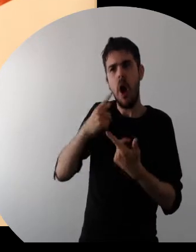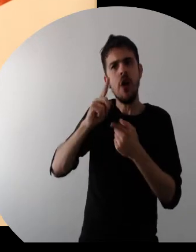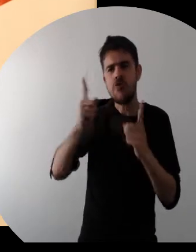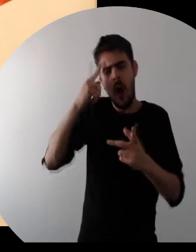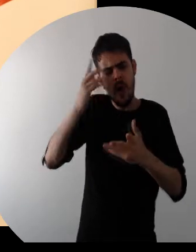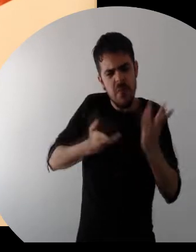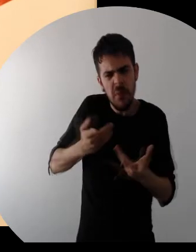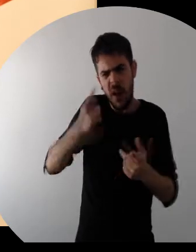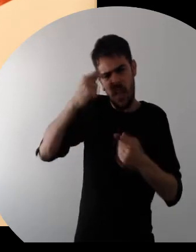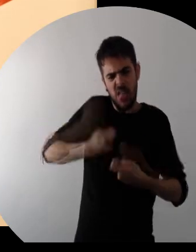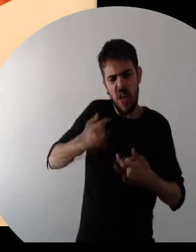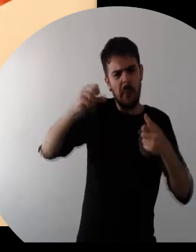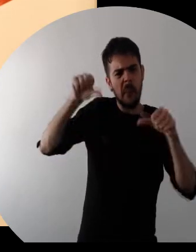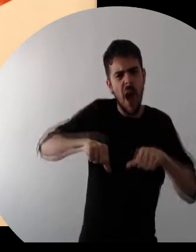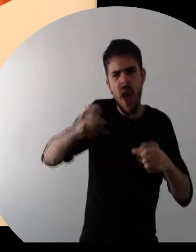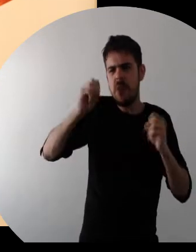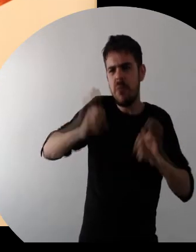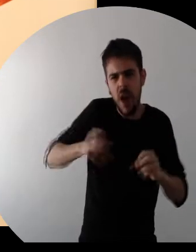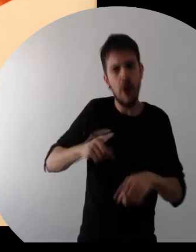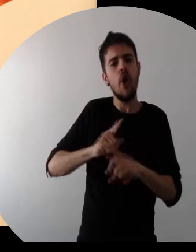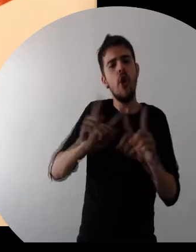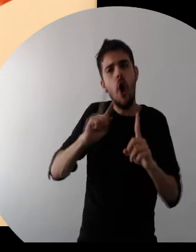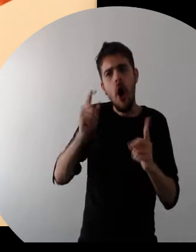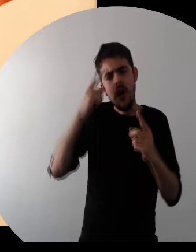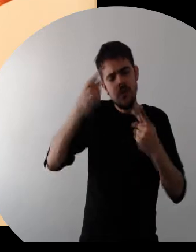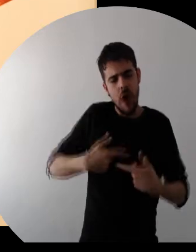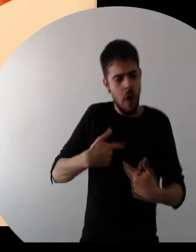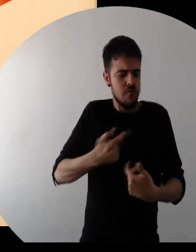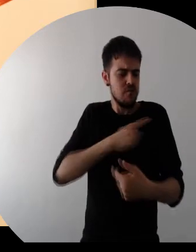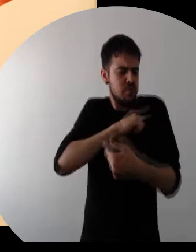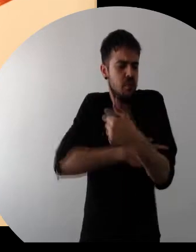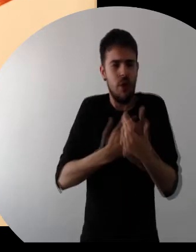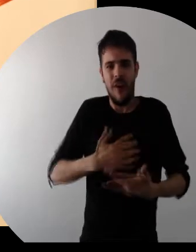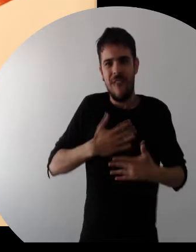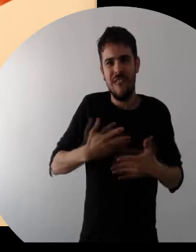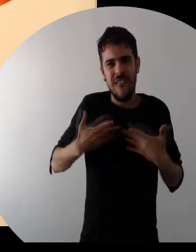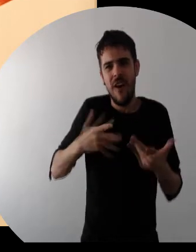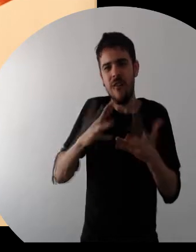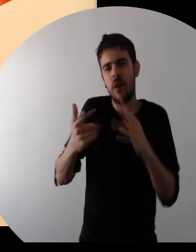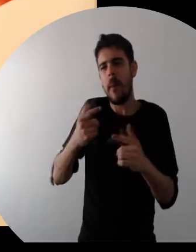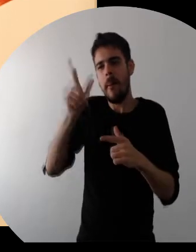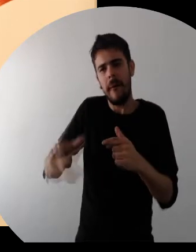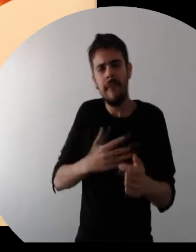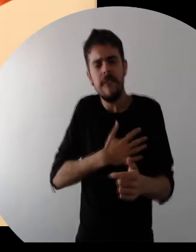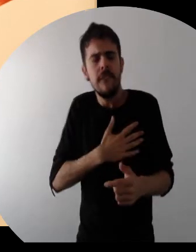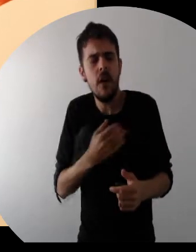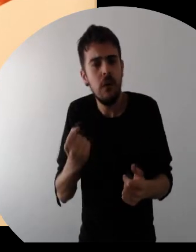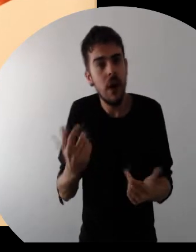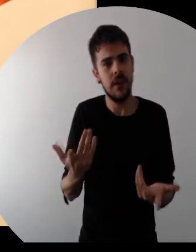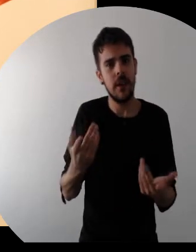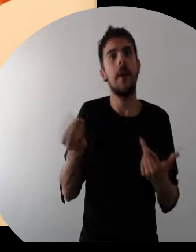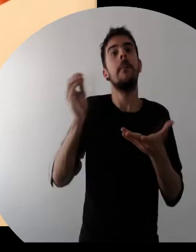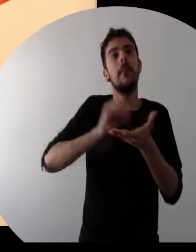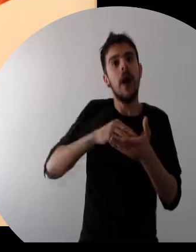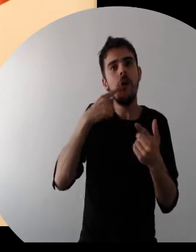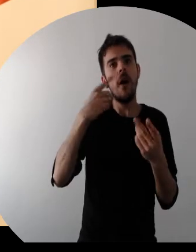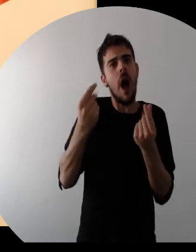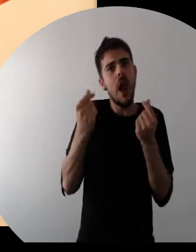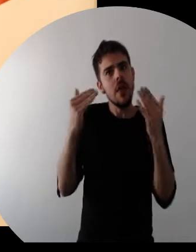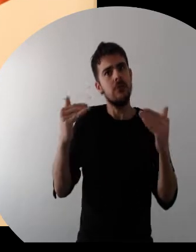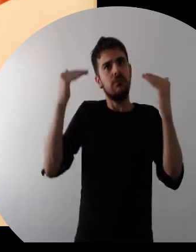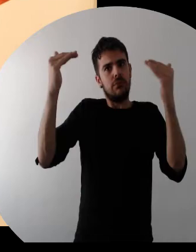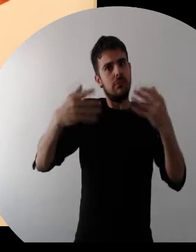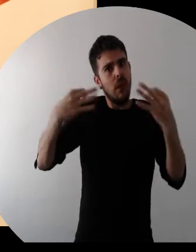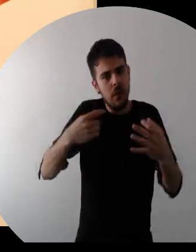nos insultemos, nos empoderemos, nos tratemos como trataríamos la persona que más amamos. Y por otro lado, otra cosa que nos pone en modo creativo, que es el